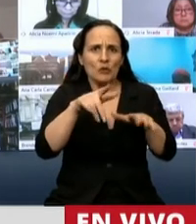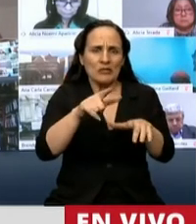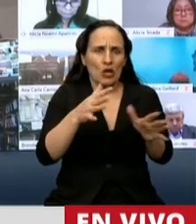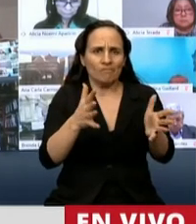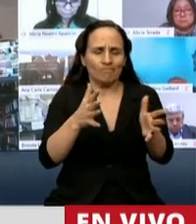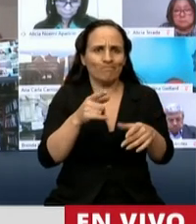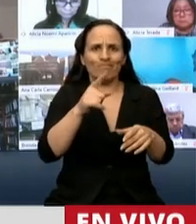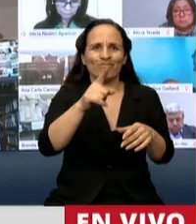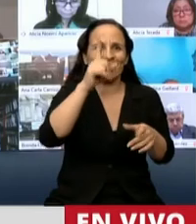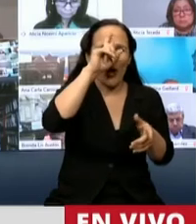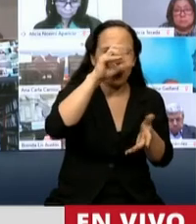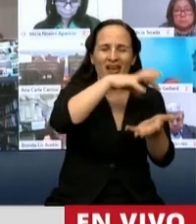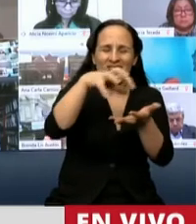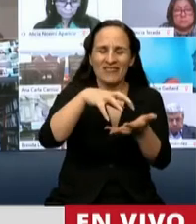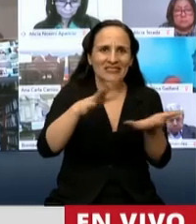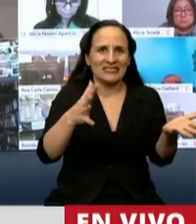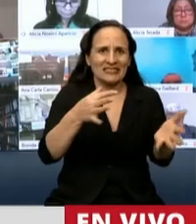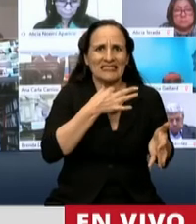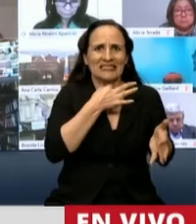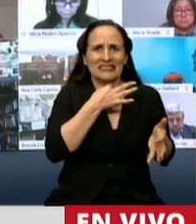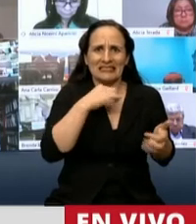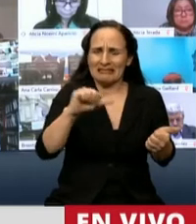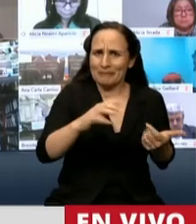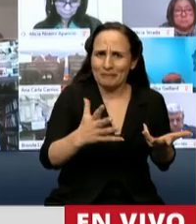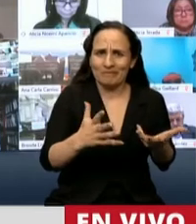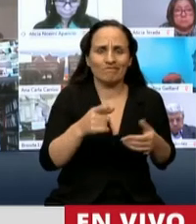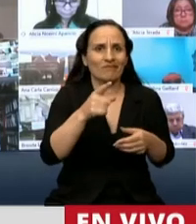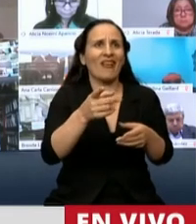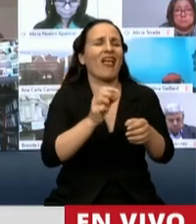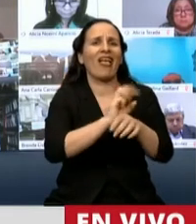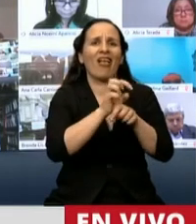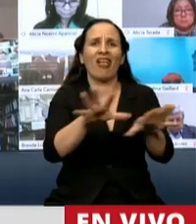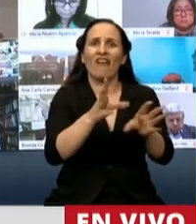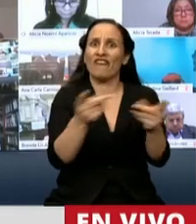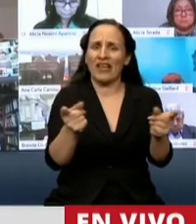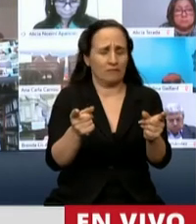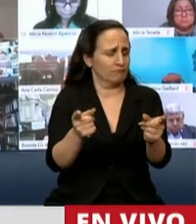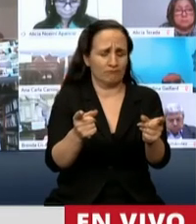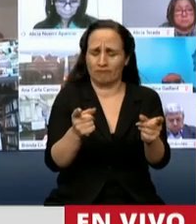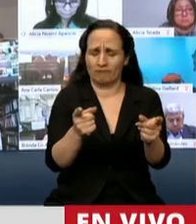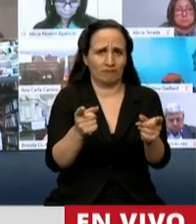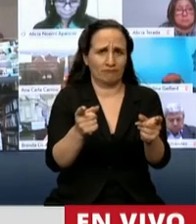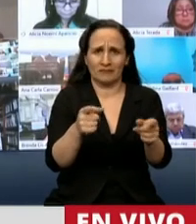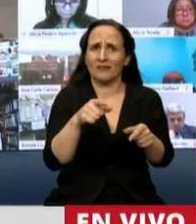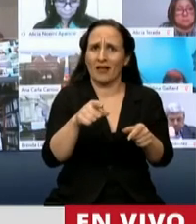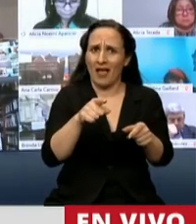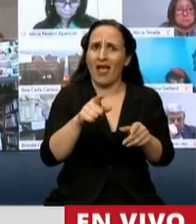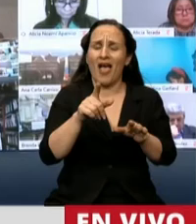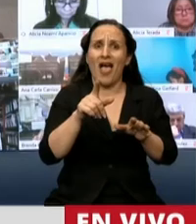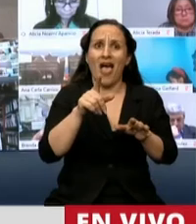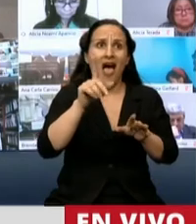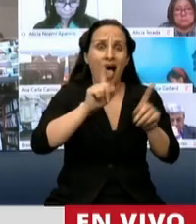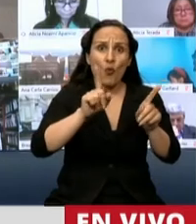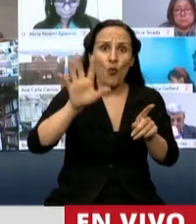salud. La pandemia de ninguna manera ha terminado. En muchos casos está en su